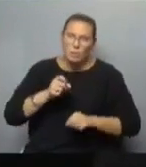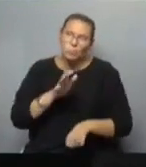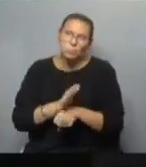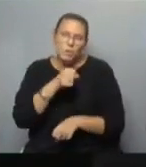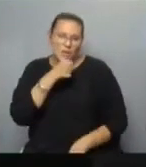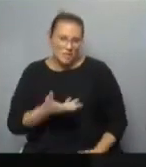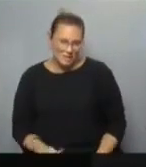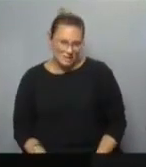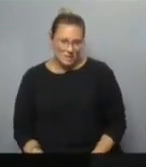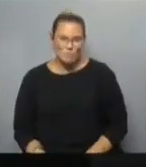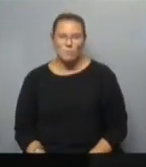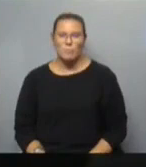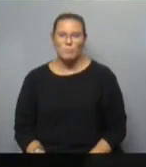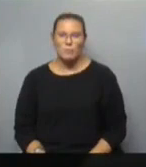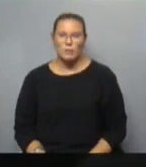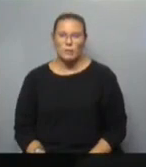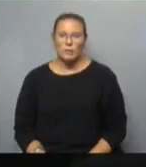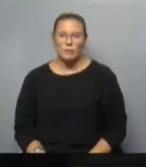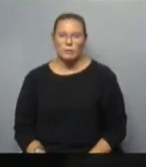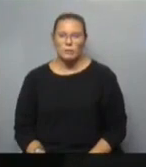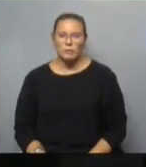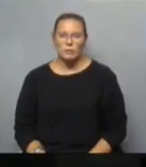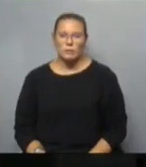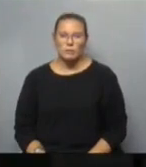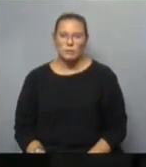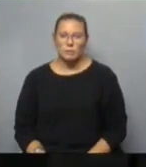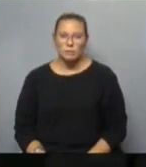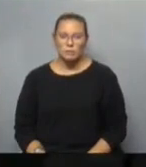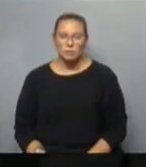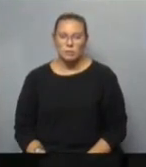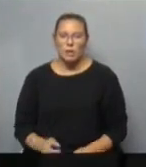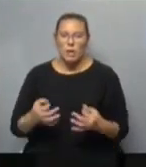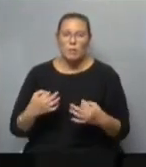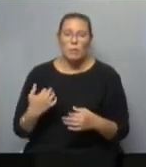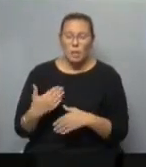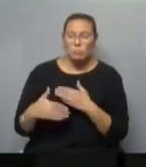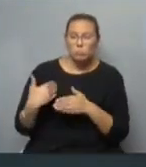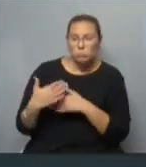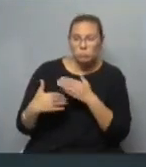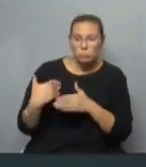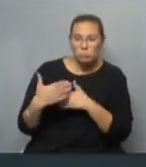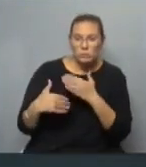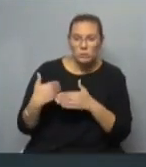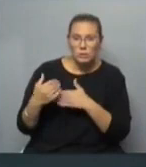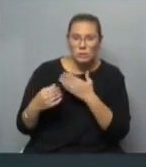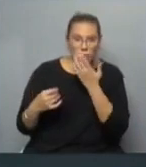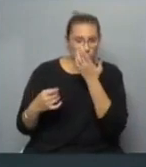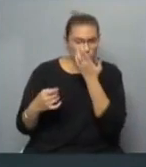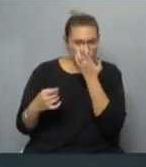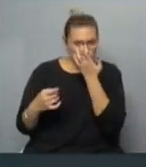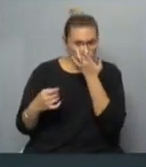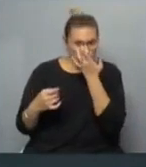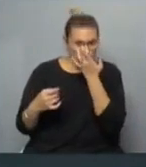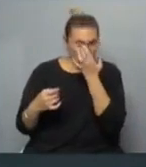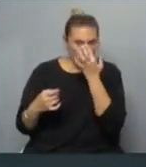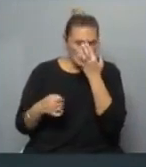vejez. No, porque de verdad es una cosa que se va desarrollando. La vejez está